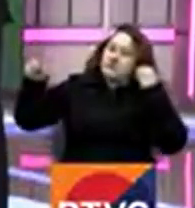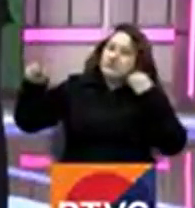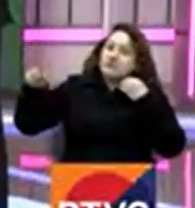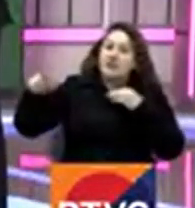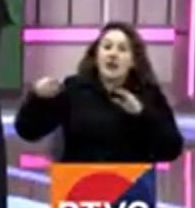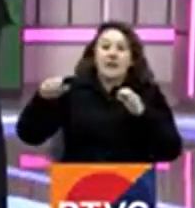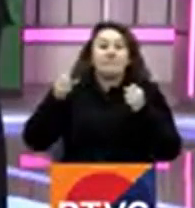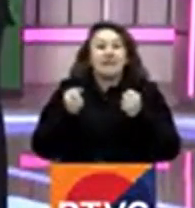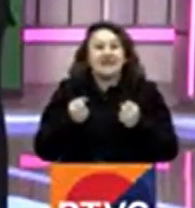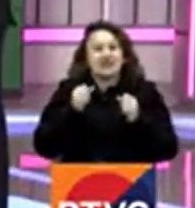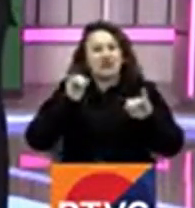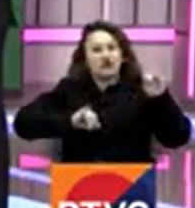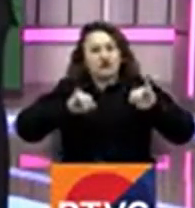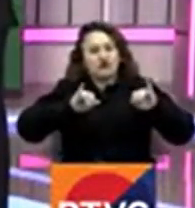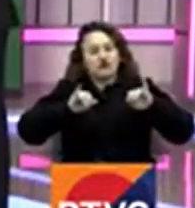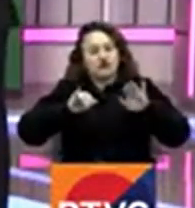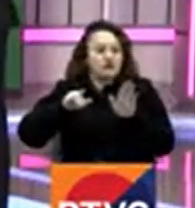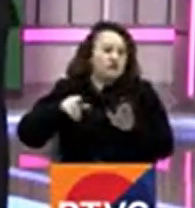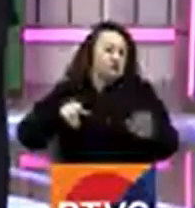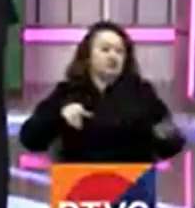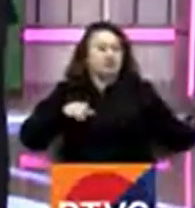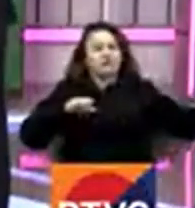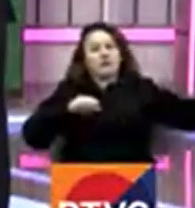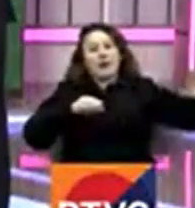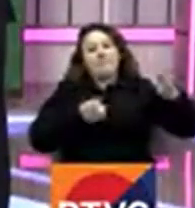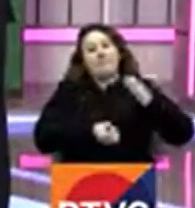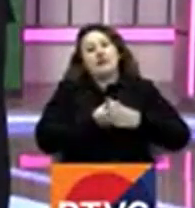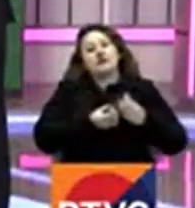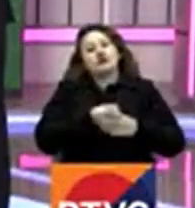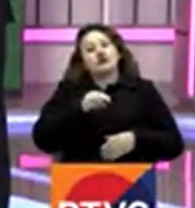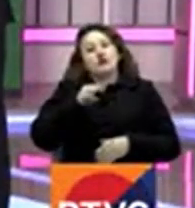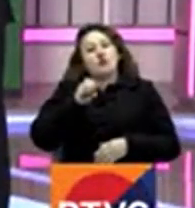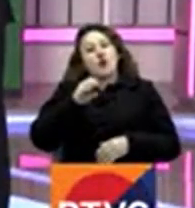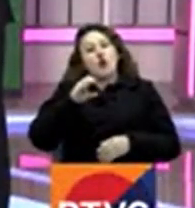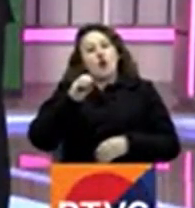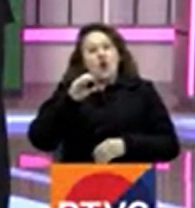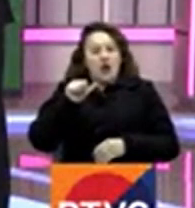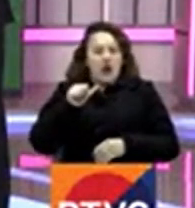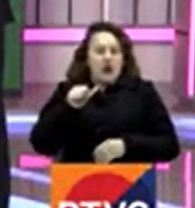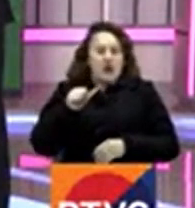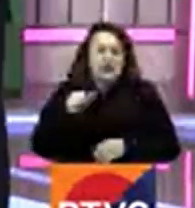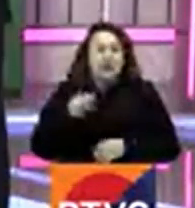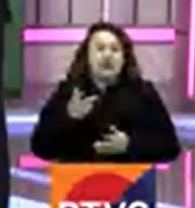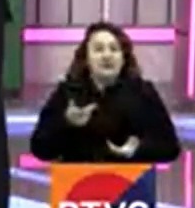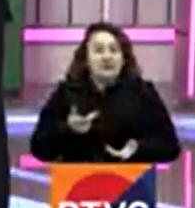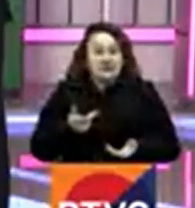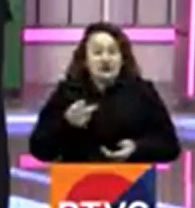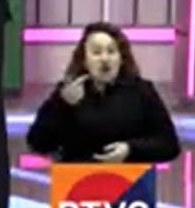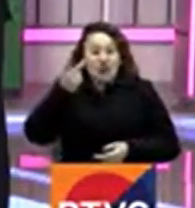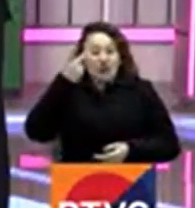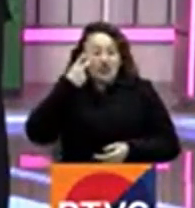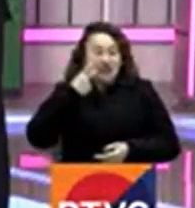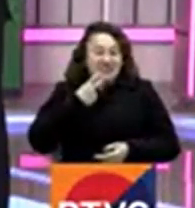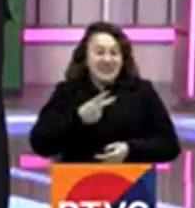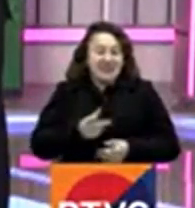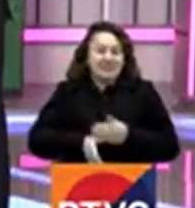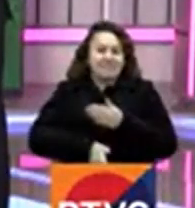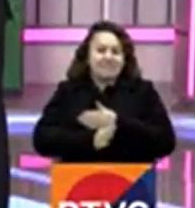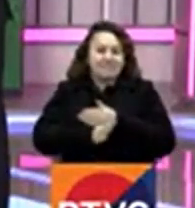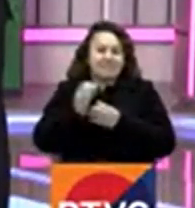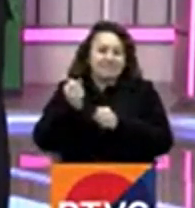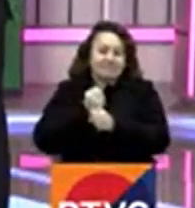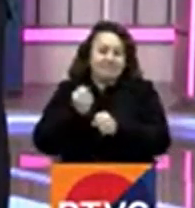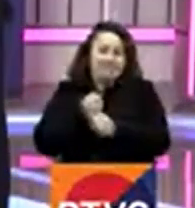alternativa es la ruta Pasto, Mocoa, Popayán. Al menos 2 días se necesitarán para poder dar paso al corredor vial